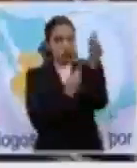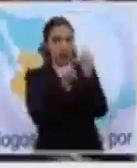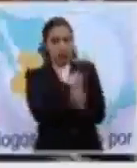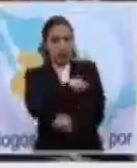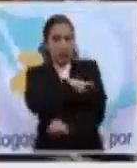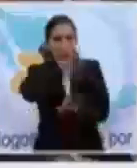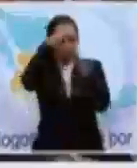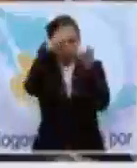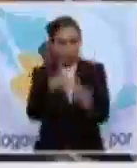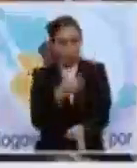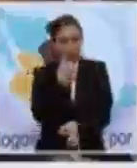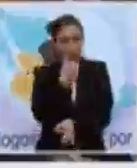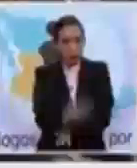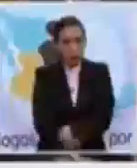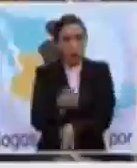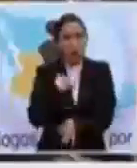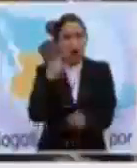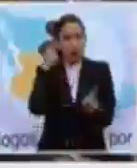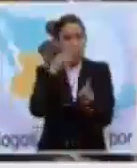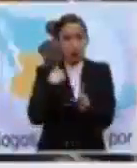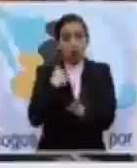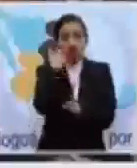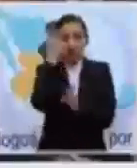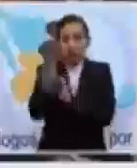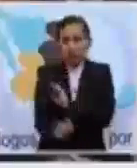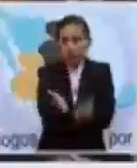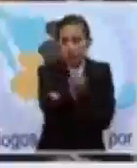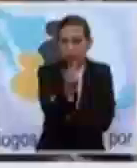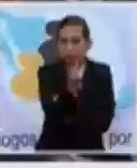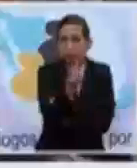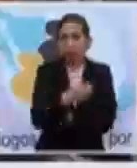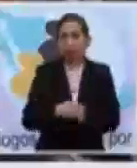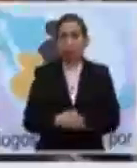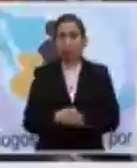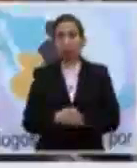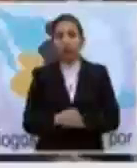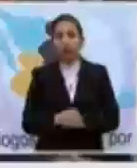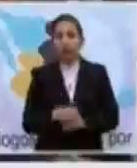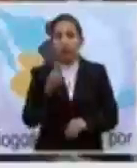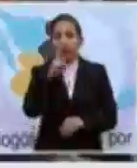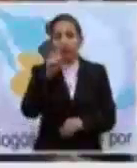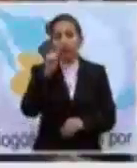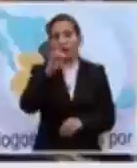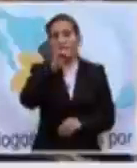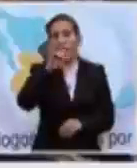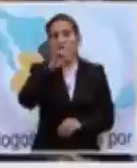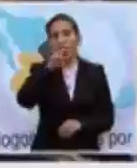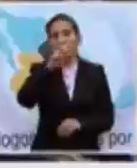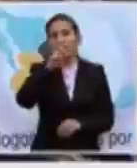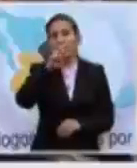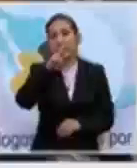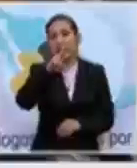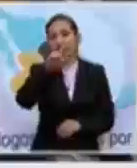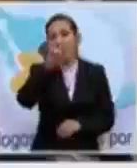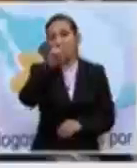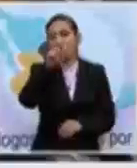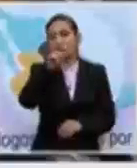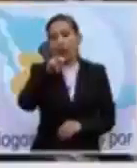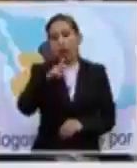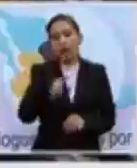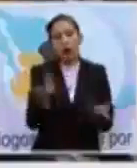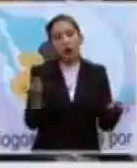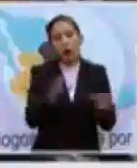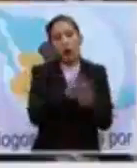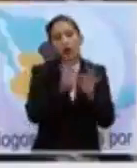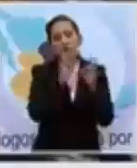manera eficaz. Por tal objetivo, yo quiero preguntarle al doctor Javier Lozano, ¿qué esquema